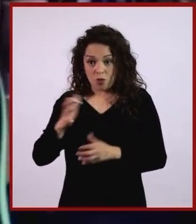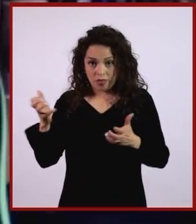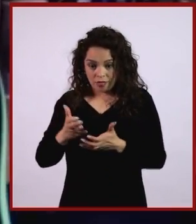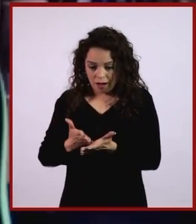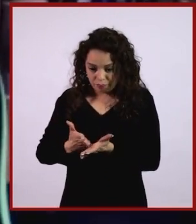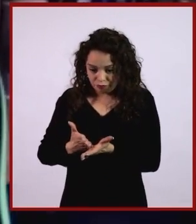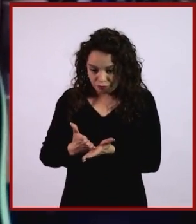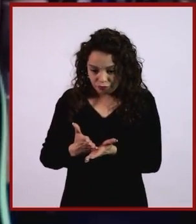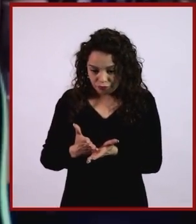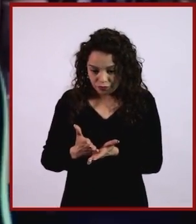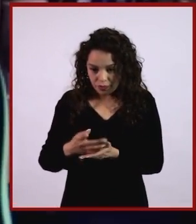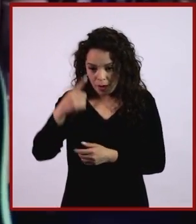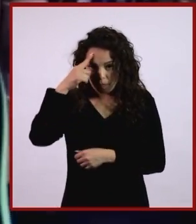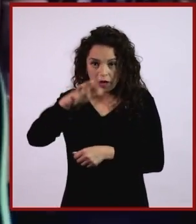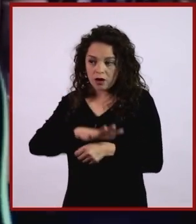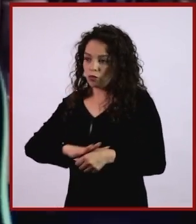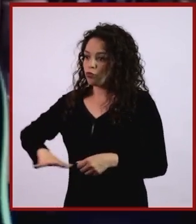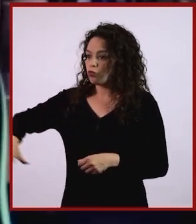dirección,